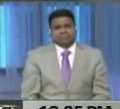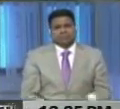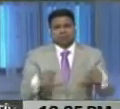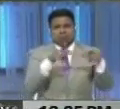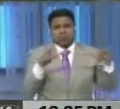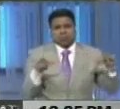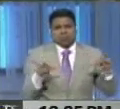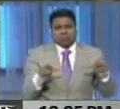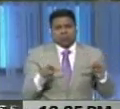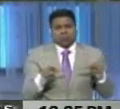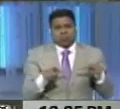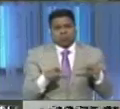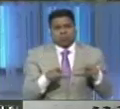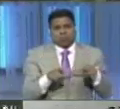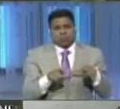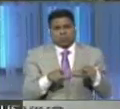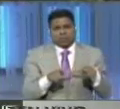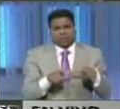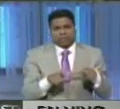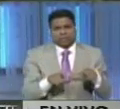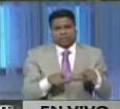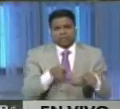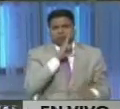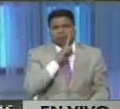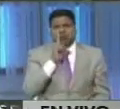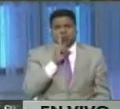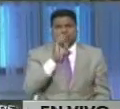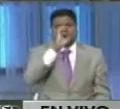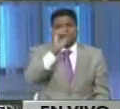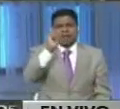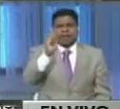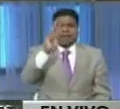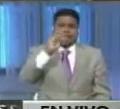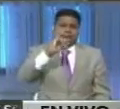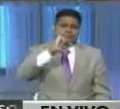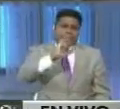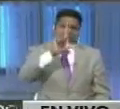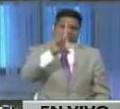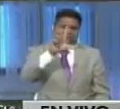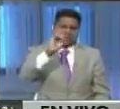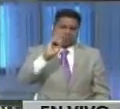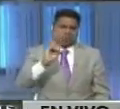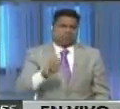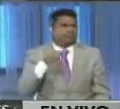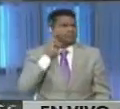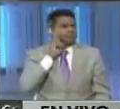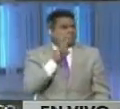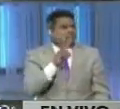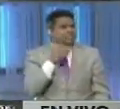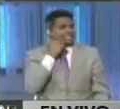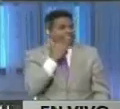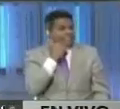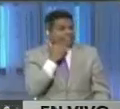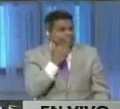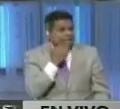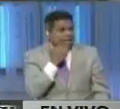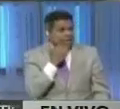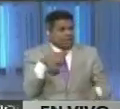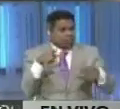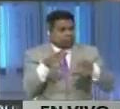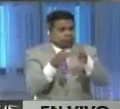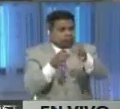el nul y la victoria parroquia San Camilo en el municipio pae en vista de eso aproximaron a una finca a través